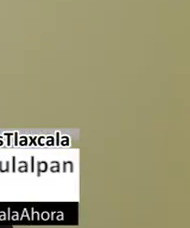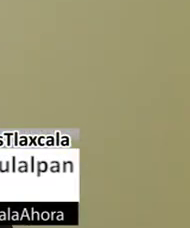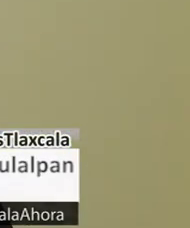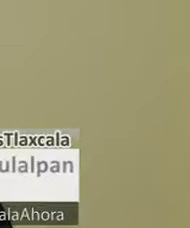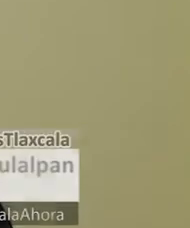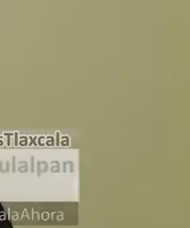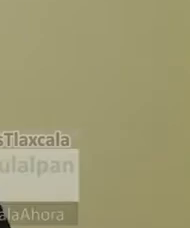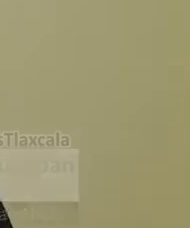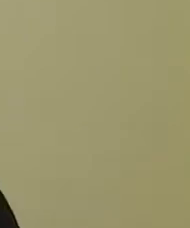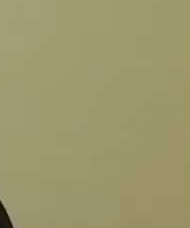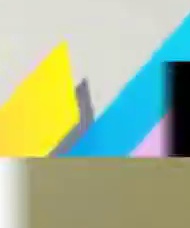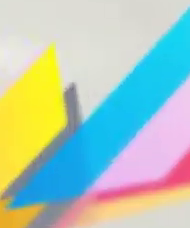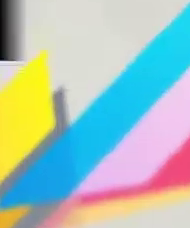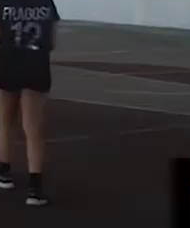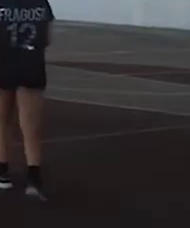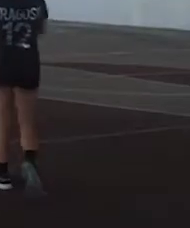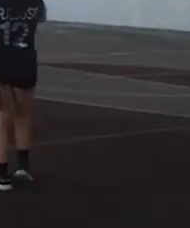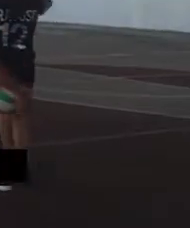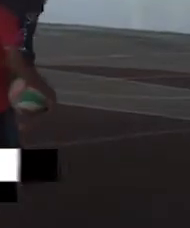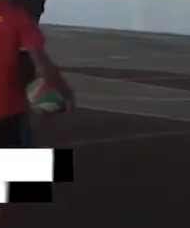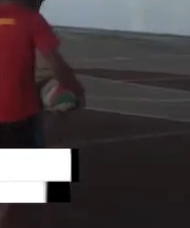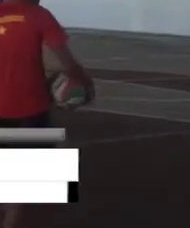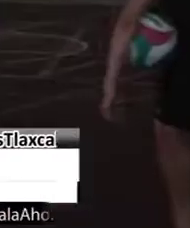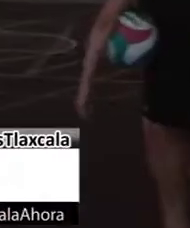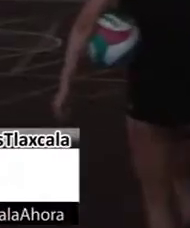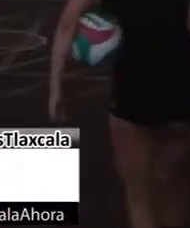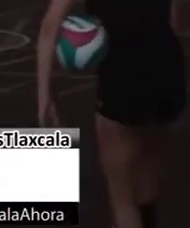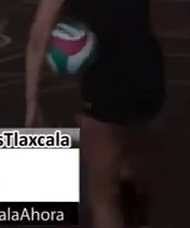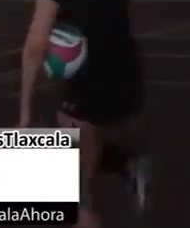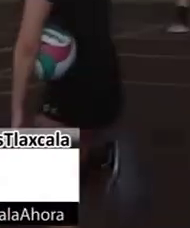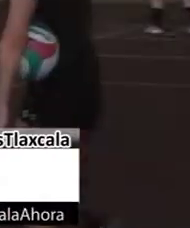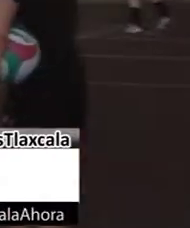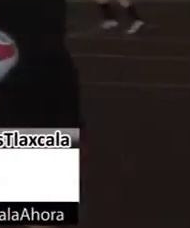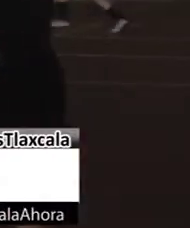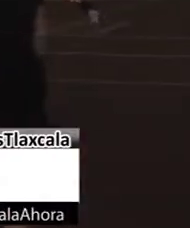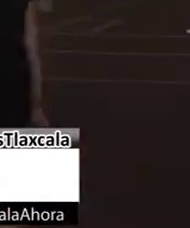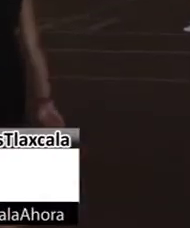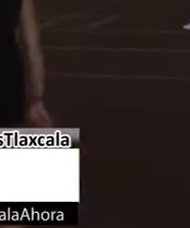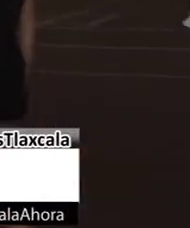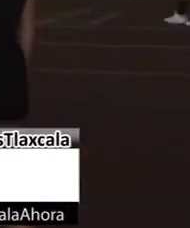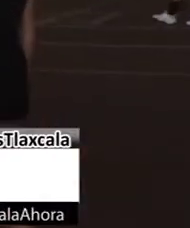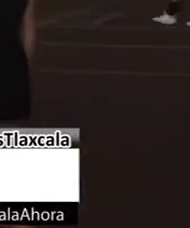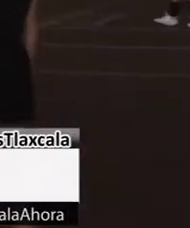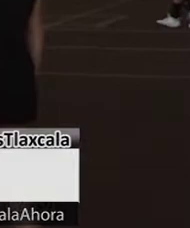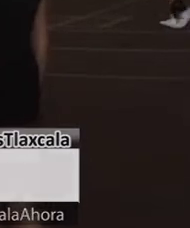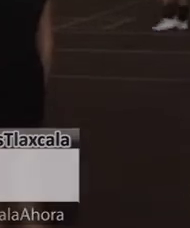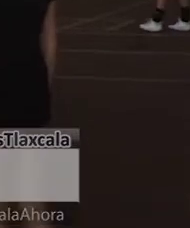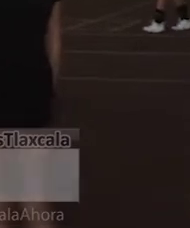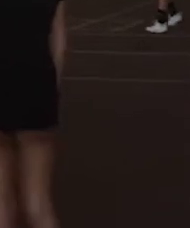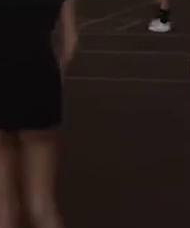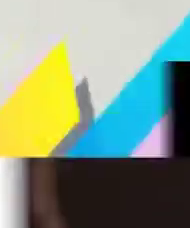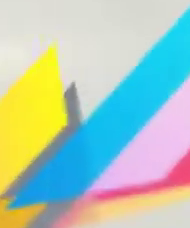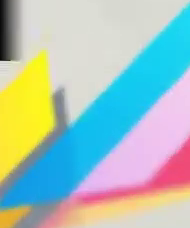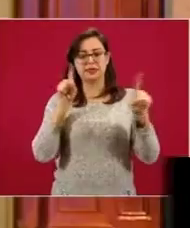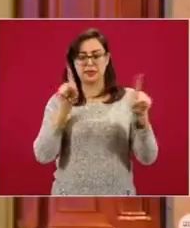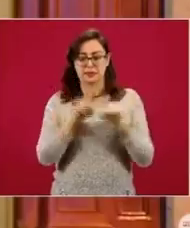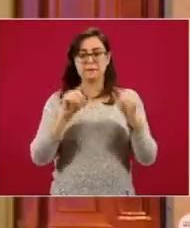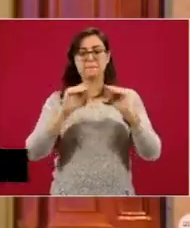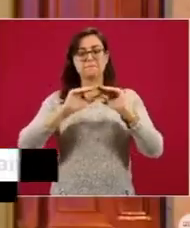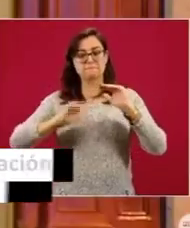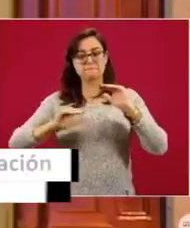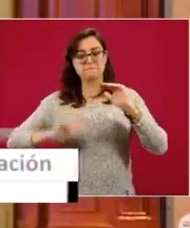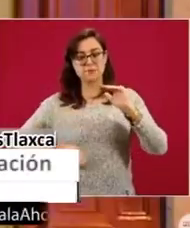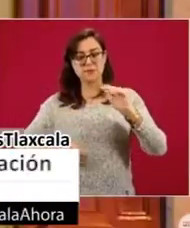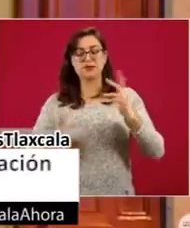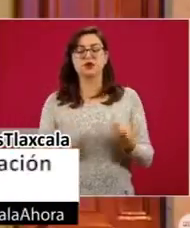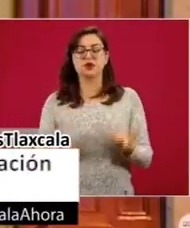atención de pacientes renales. Con las medidas de sanidad, el voleibol ha retomado su actividad de manera paulatina. Debido a la